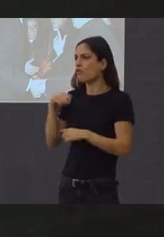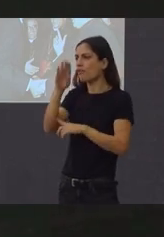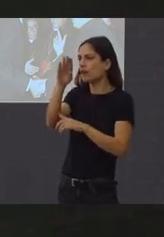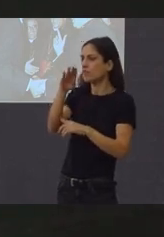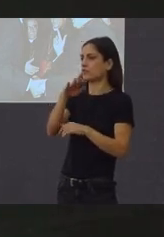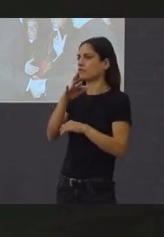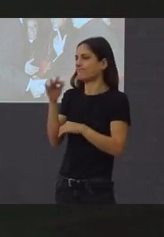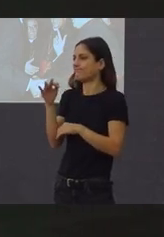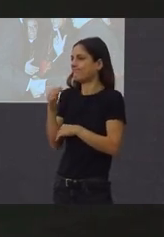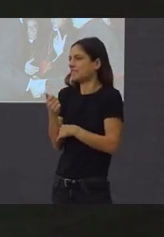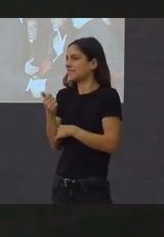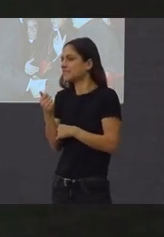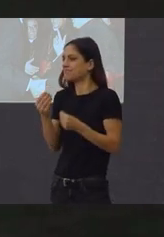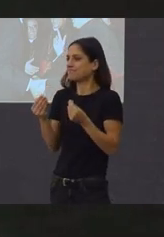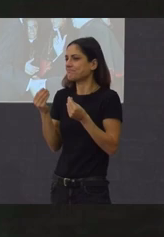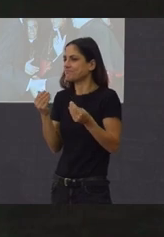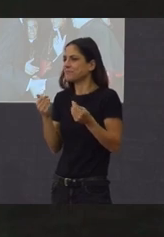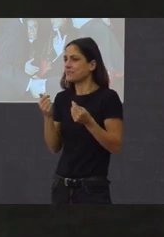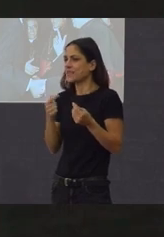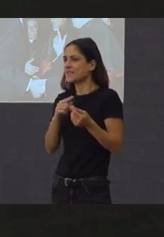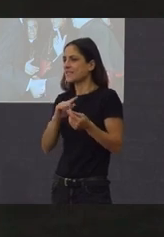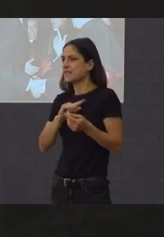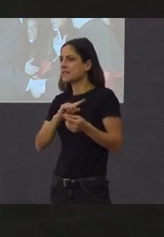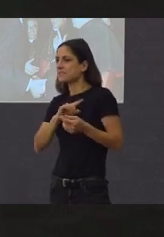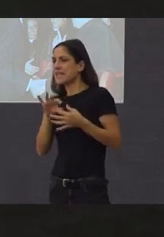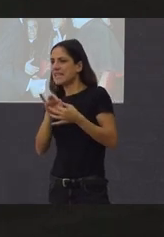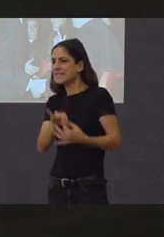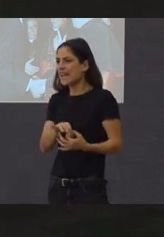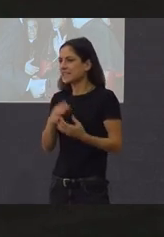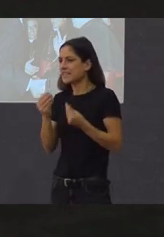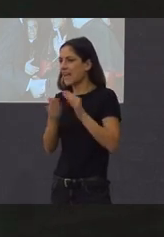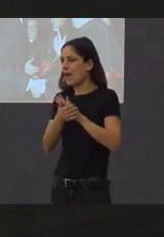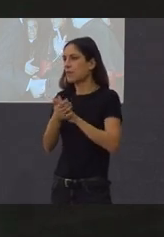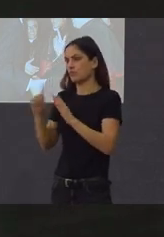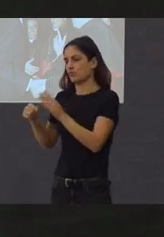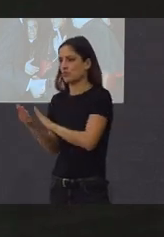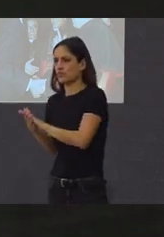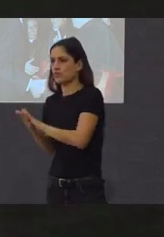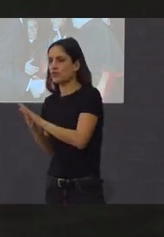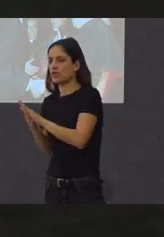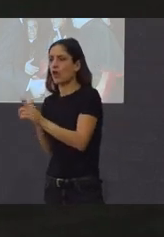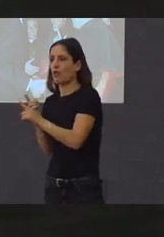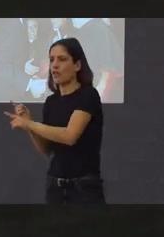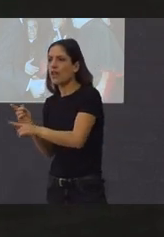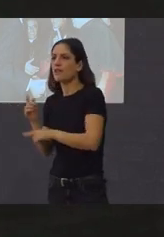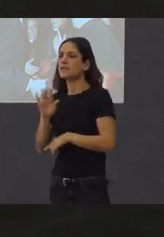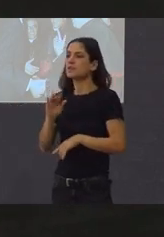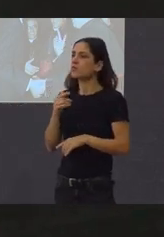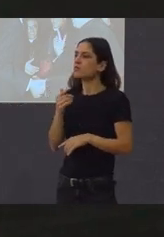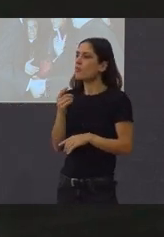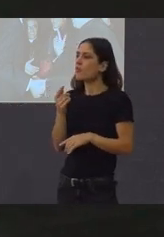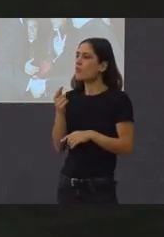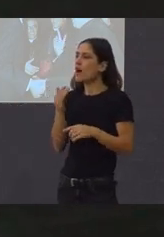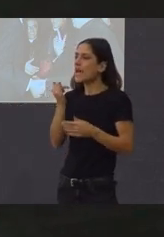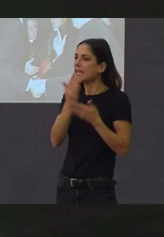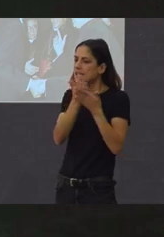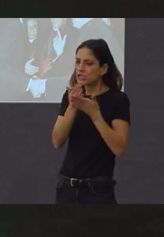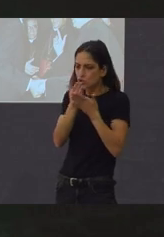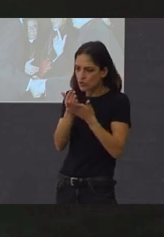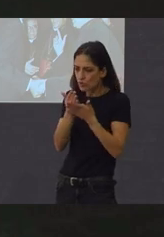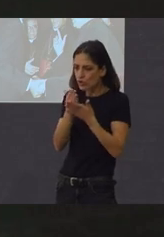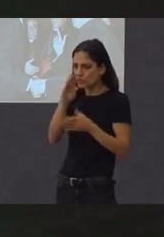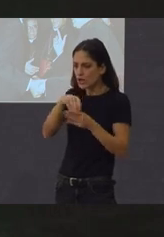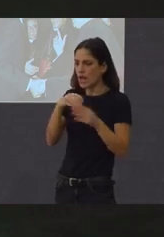pro Igrexa, bueno, Igrexa militante da cruzada, do que logo falaremos, non? Ou había por outra parte un estudos por parte